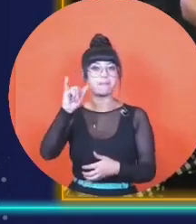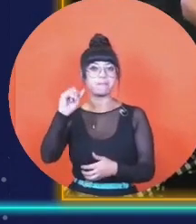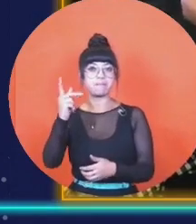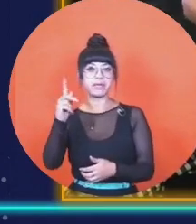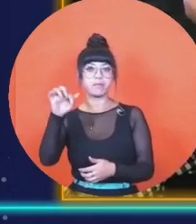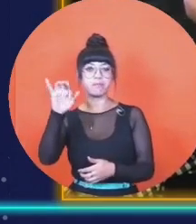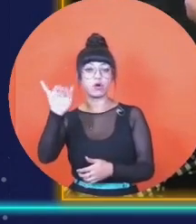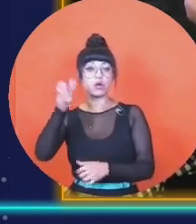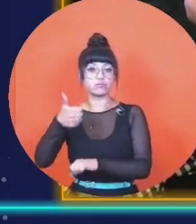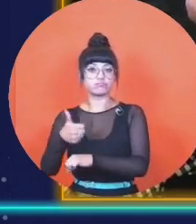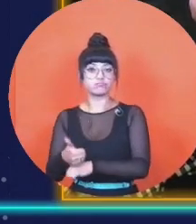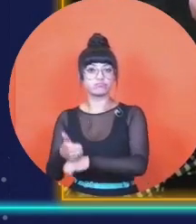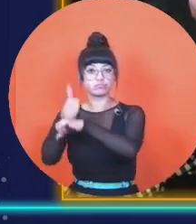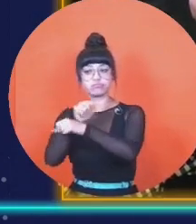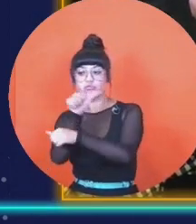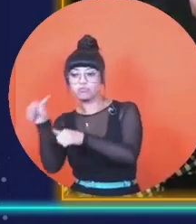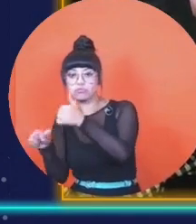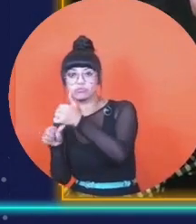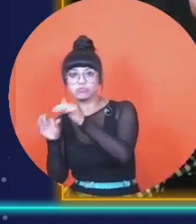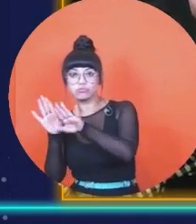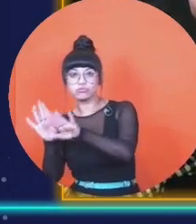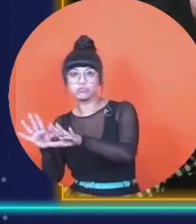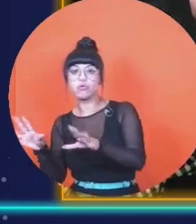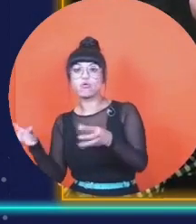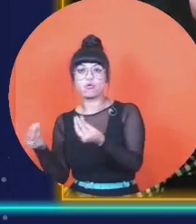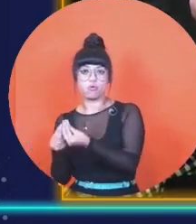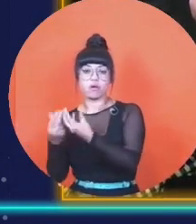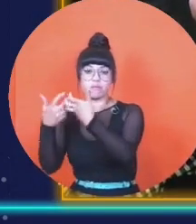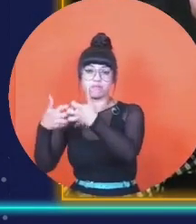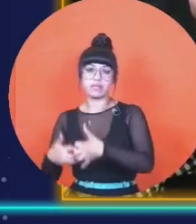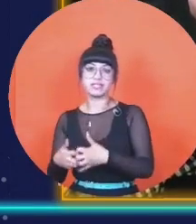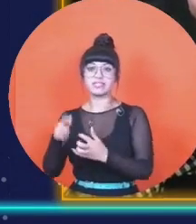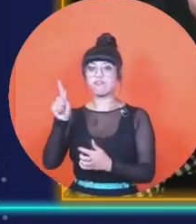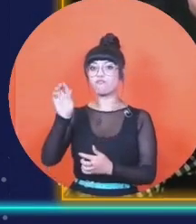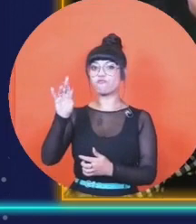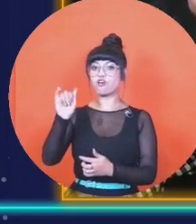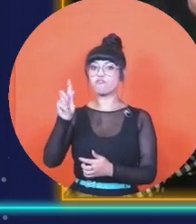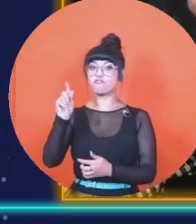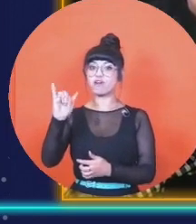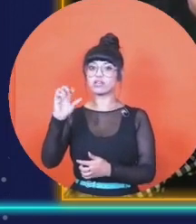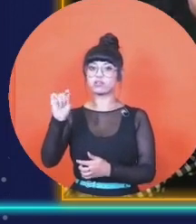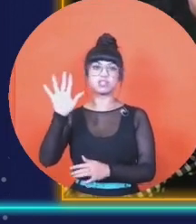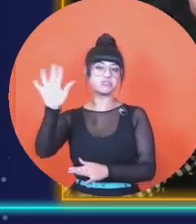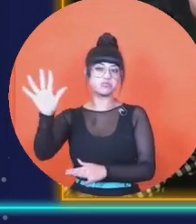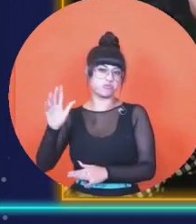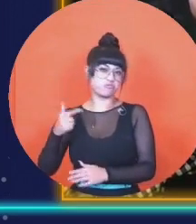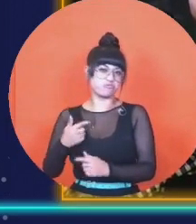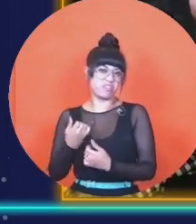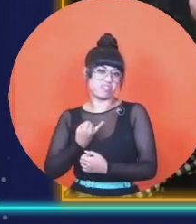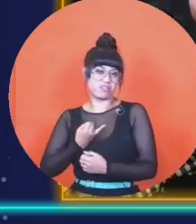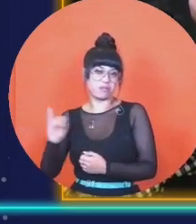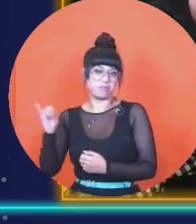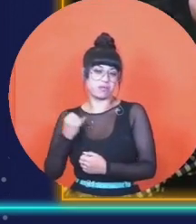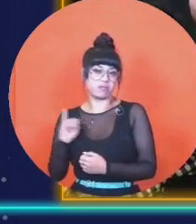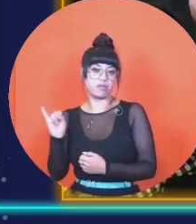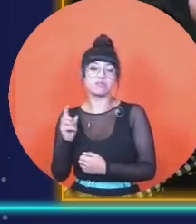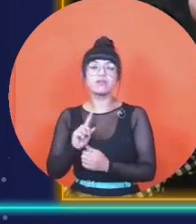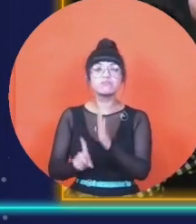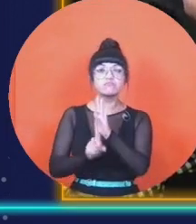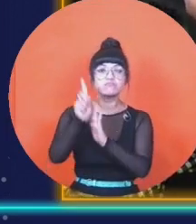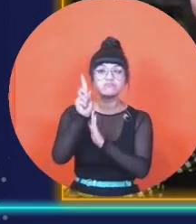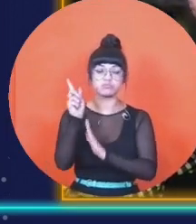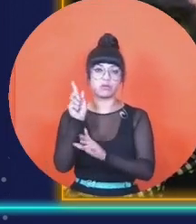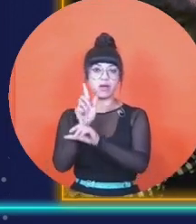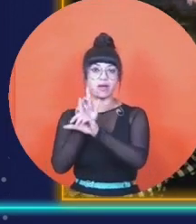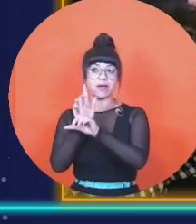CEO y cofundadora de Wizard Phone Factory. Es un estudio independiente de desarrollo de videojuegos en la ciudad de